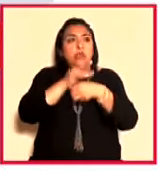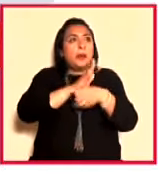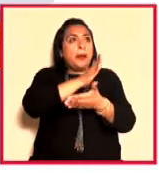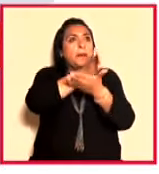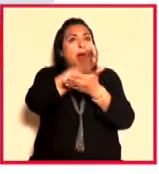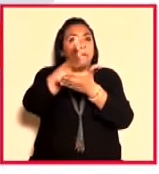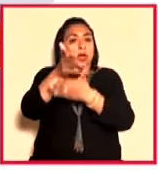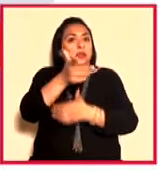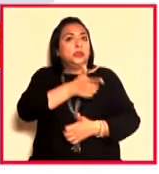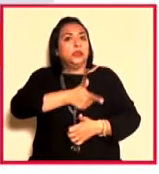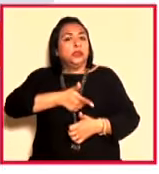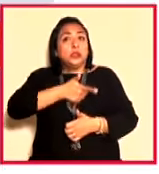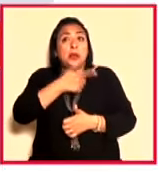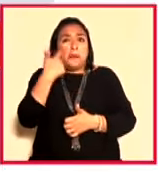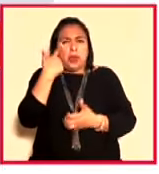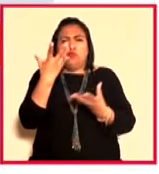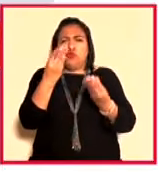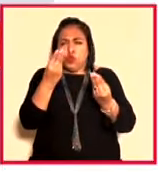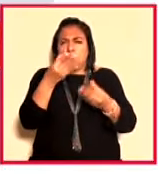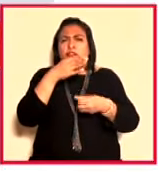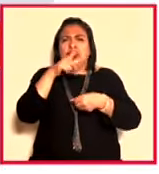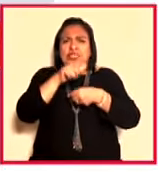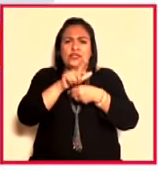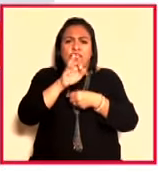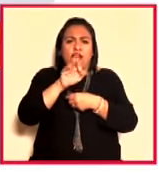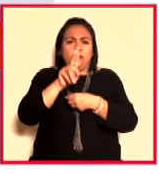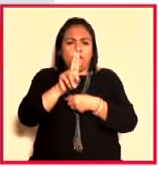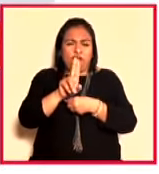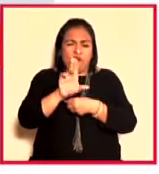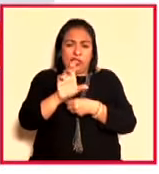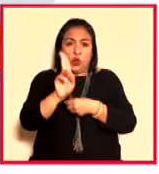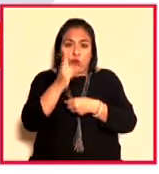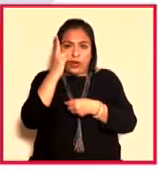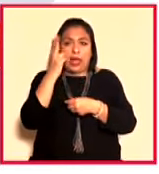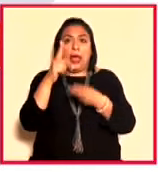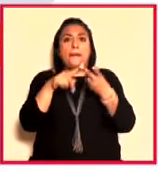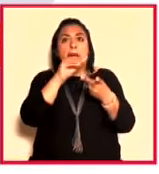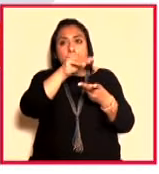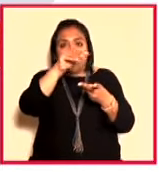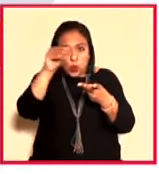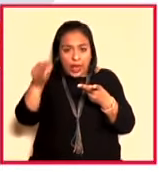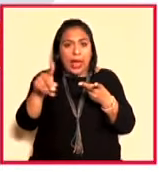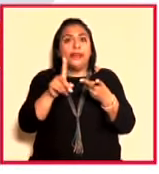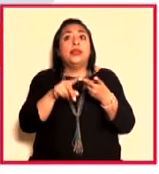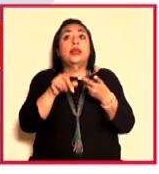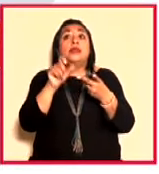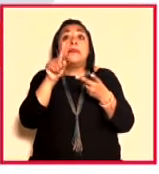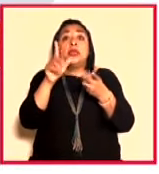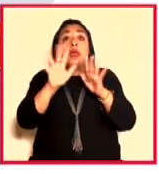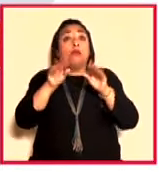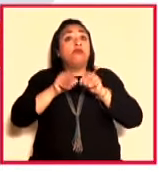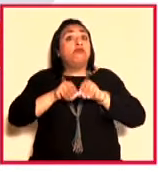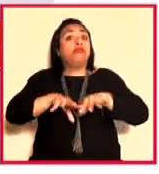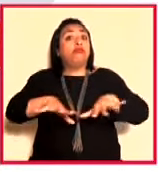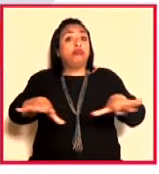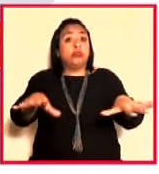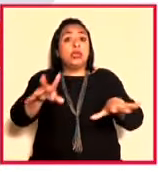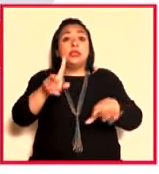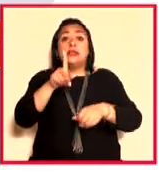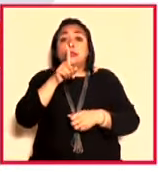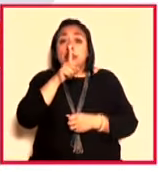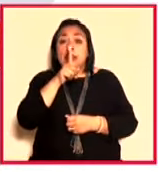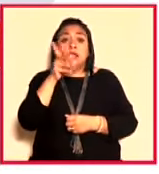visto bastante, se vio en el Festival Ficunama hace un par de años, también estuvo en Ambulante, y bueno, ya lo decía, llega a la cartelera Silencio Radio, de